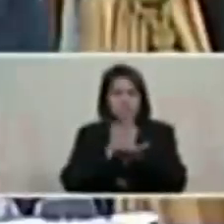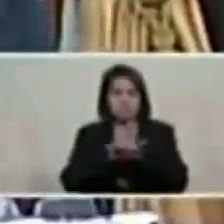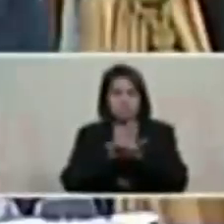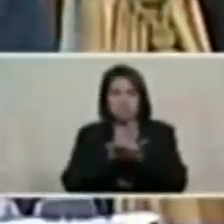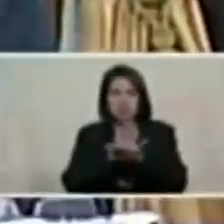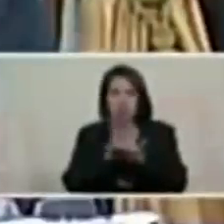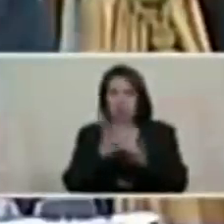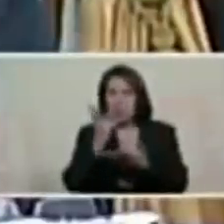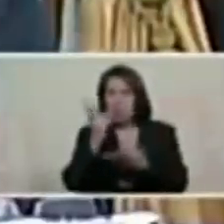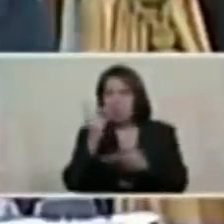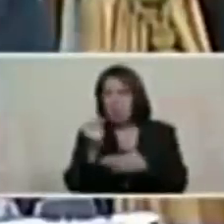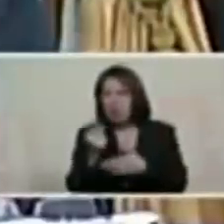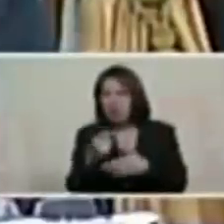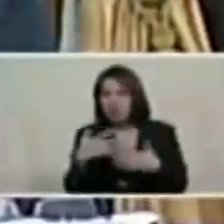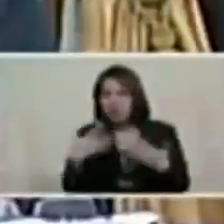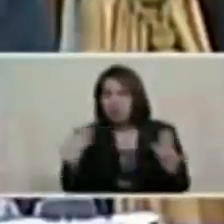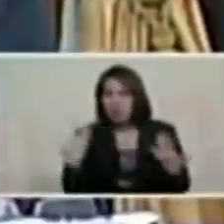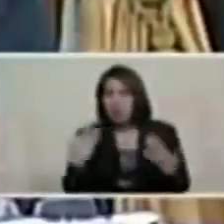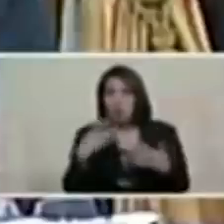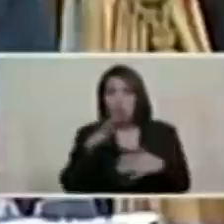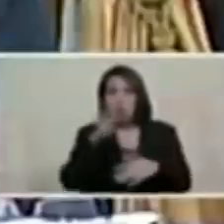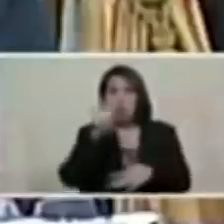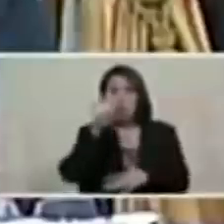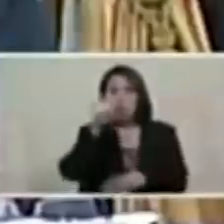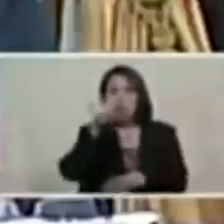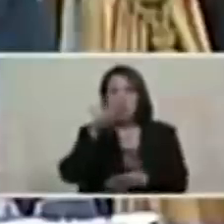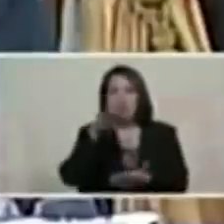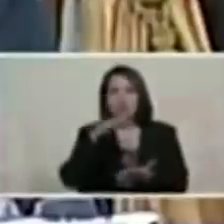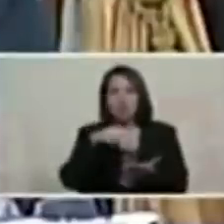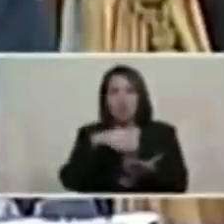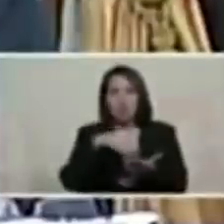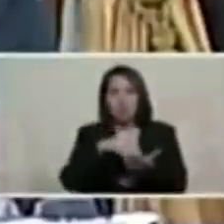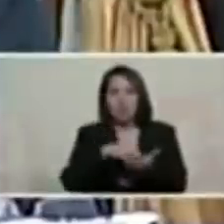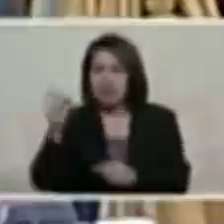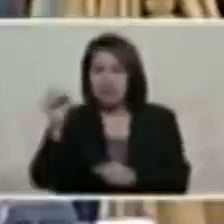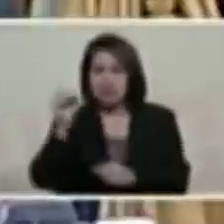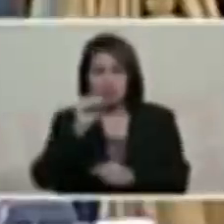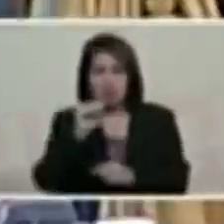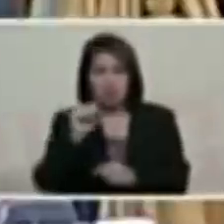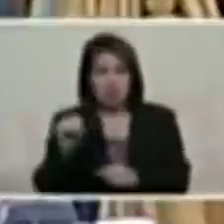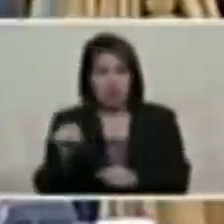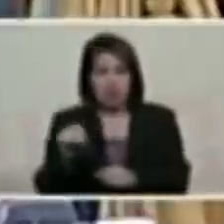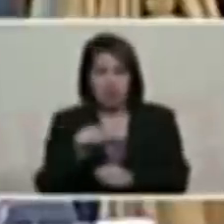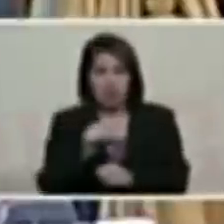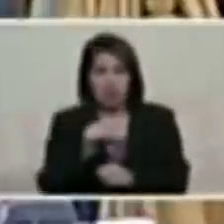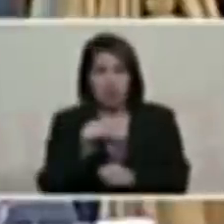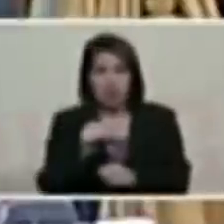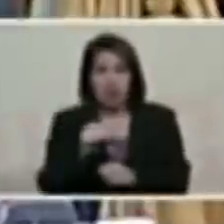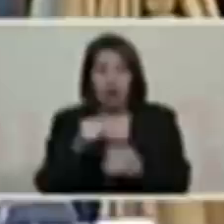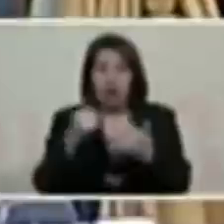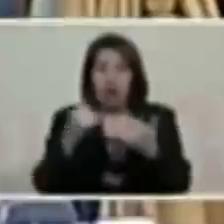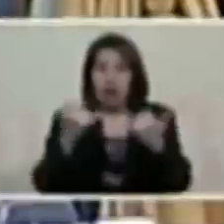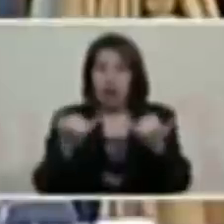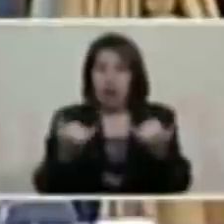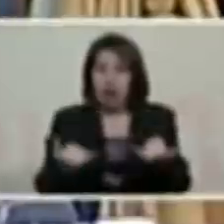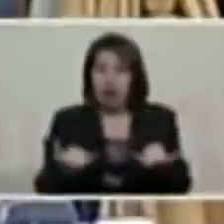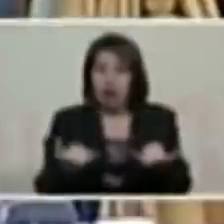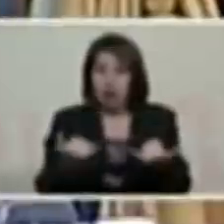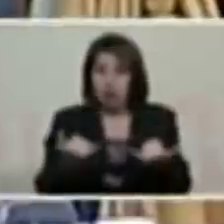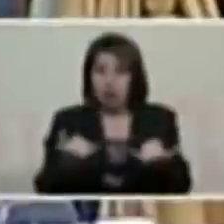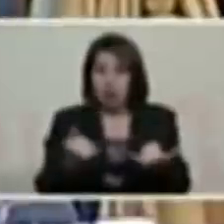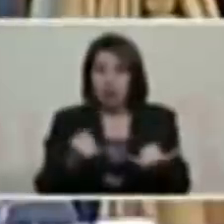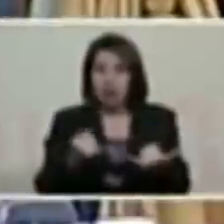armas, indicó. Los gobiernos de Colombia, Brasil y Perú ya se desmarcaron de las acusaciones de Maduro. El gobierno de Duque